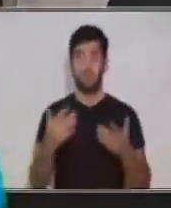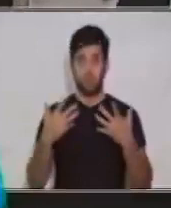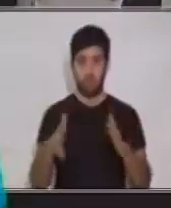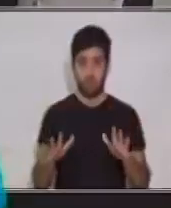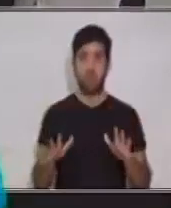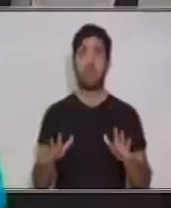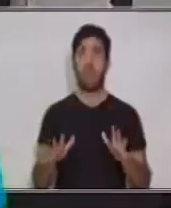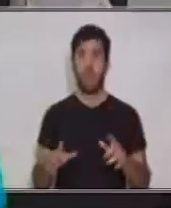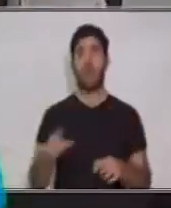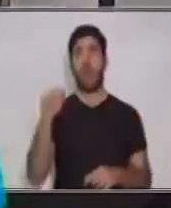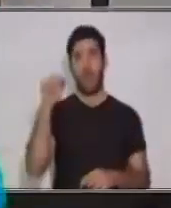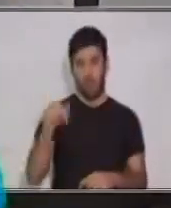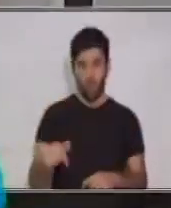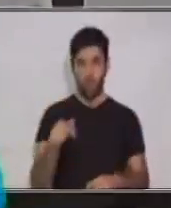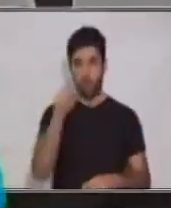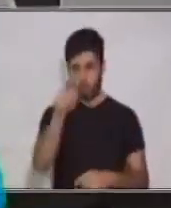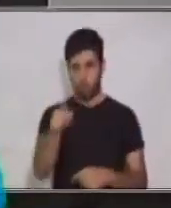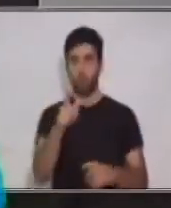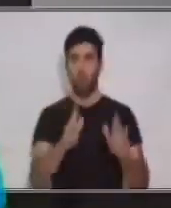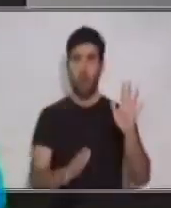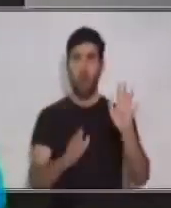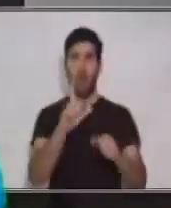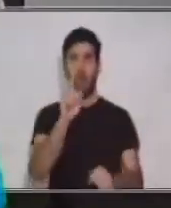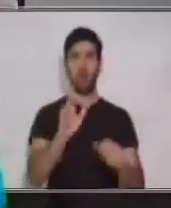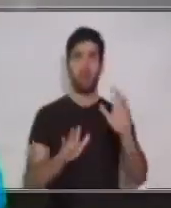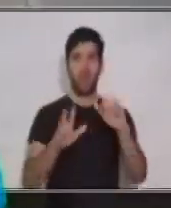Termina con la 11, 12, 13 y 14.